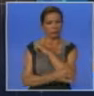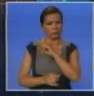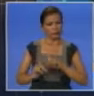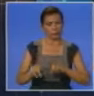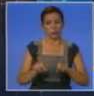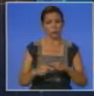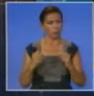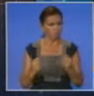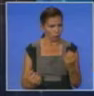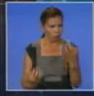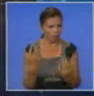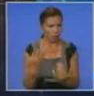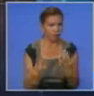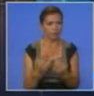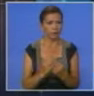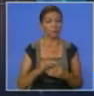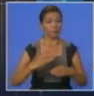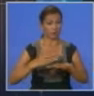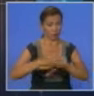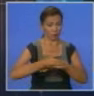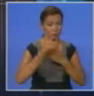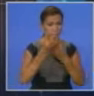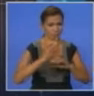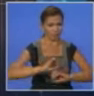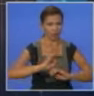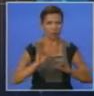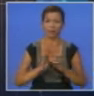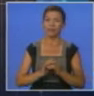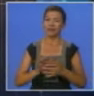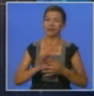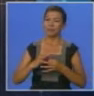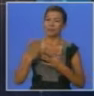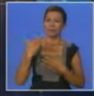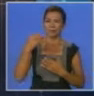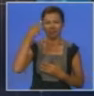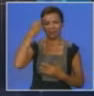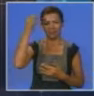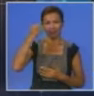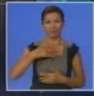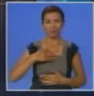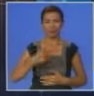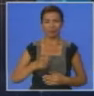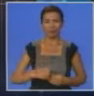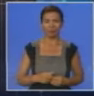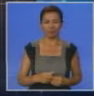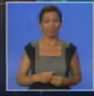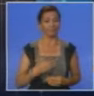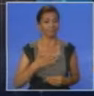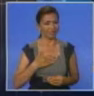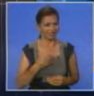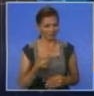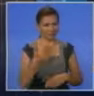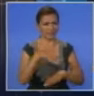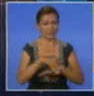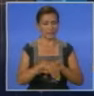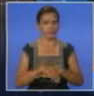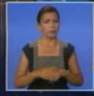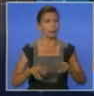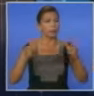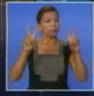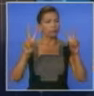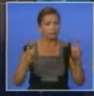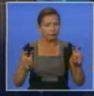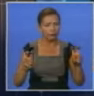países. Más adelante le contamos al respecto. ¿Qué tal, María Josefa? ¿Cómo estás? Hola Gisela, amigos, buenas tardes. Empezamos hoy con el caso